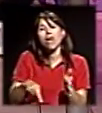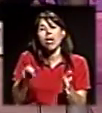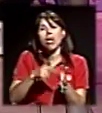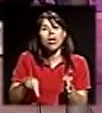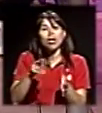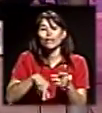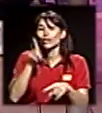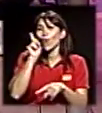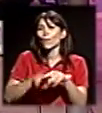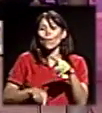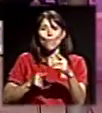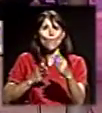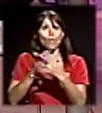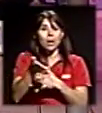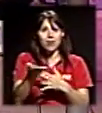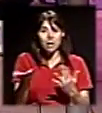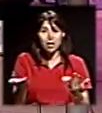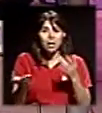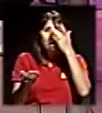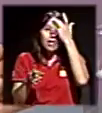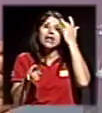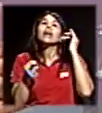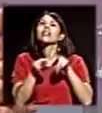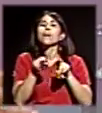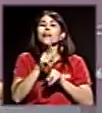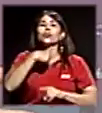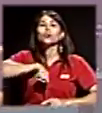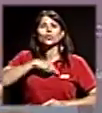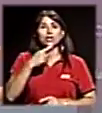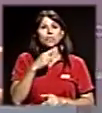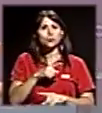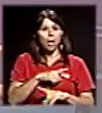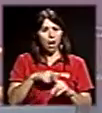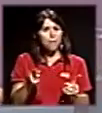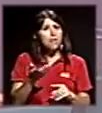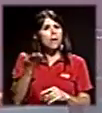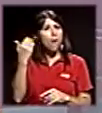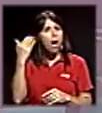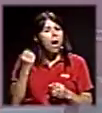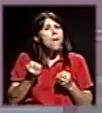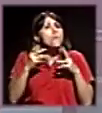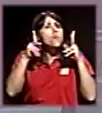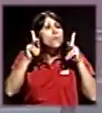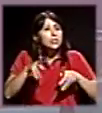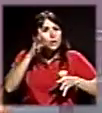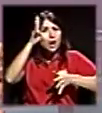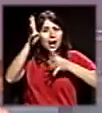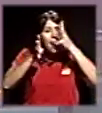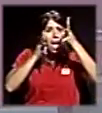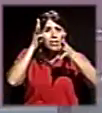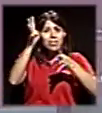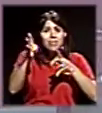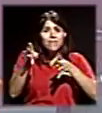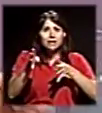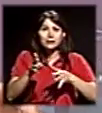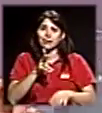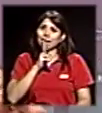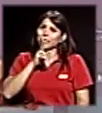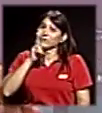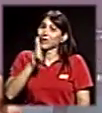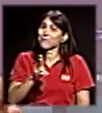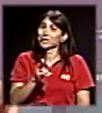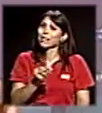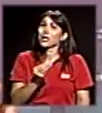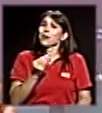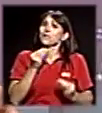accesar y por el otro lado decimos Sí pero hubieron gente muy creativas que estaban realmente o muy drogados o